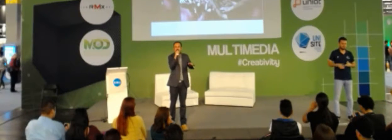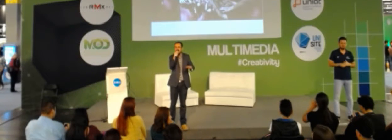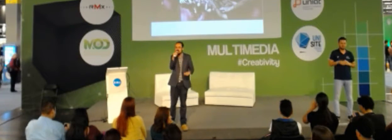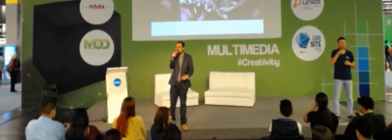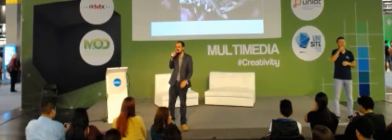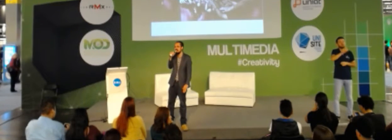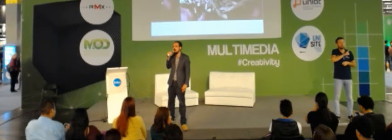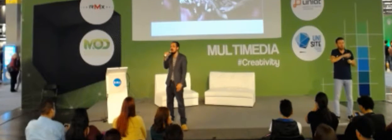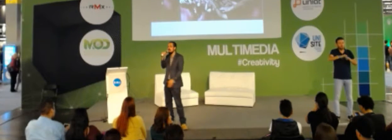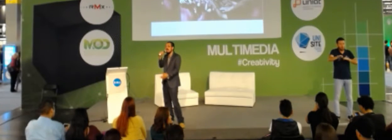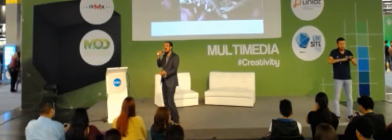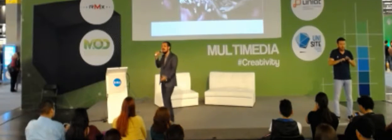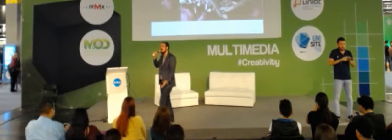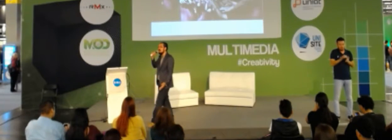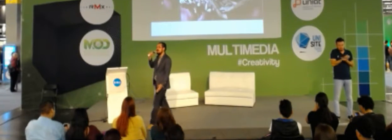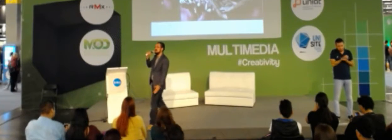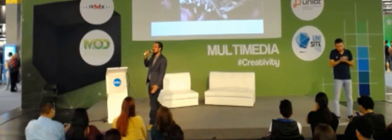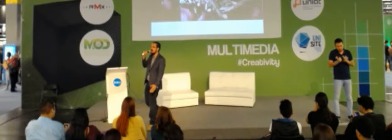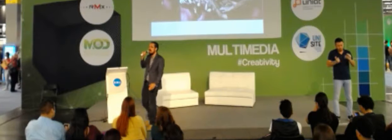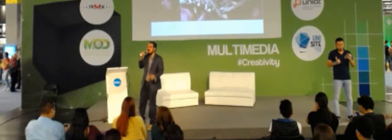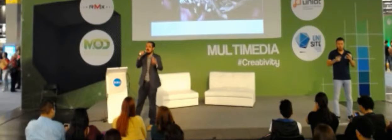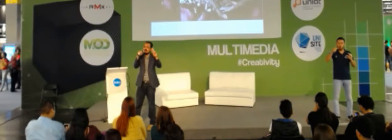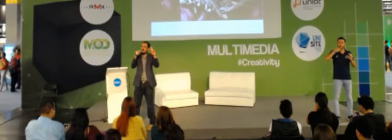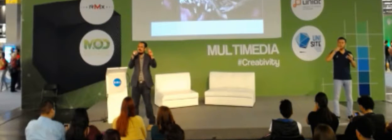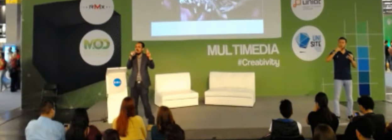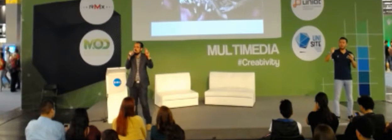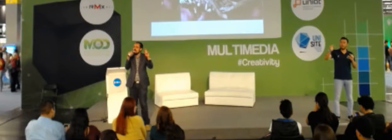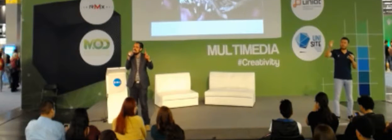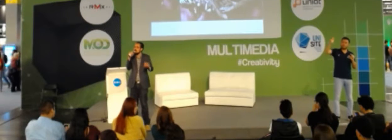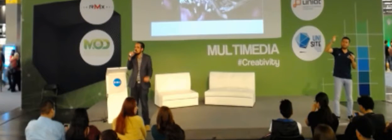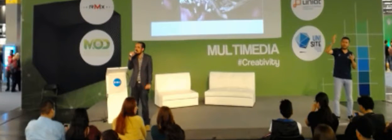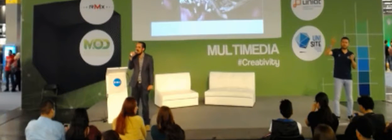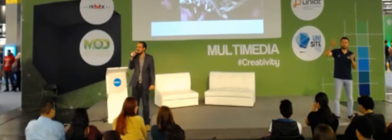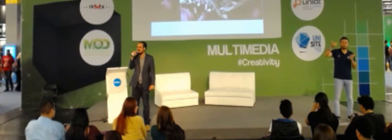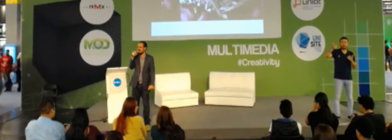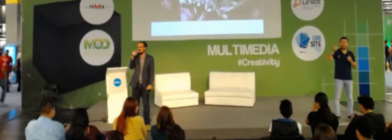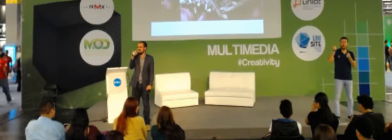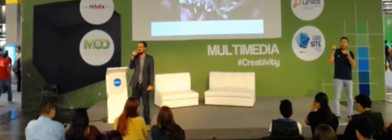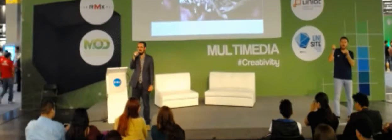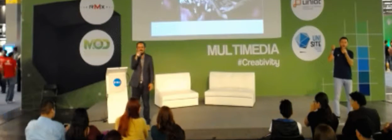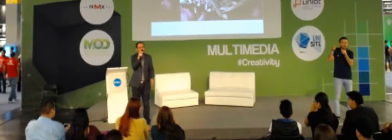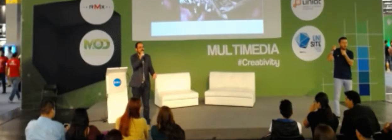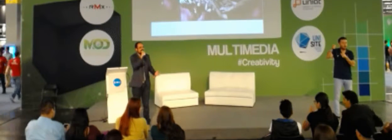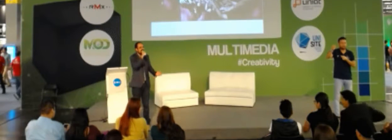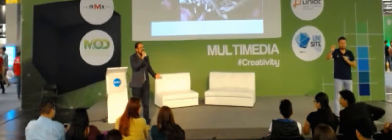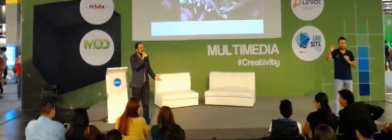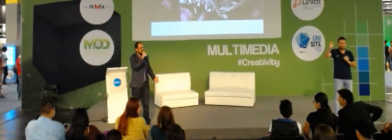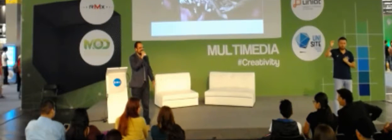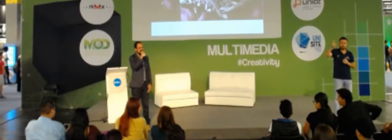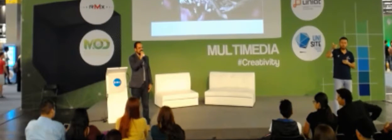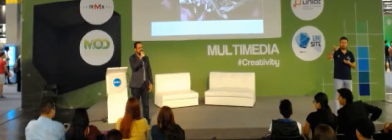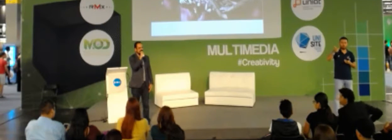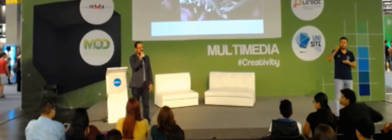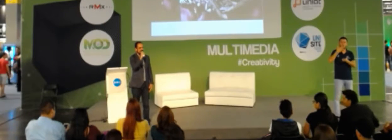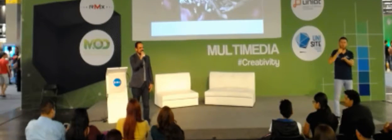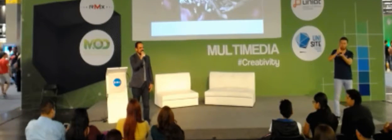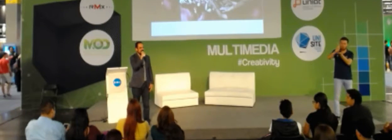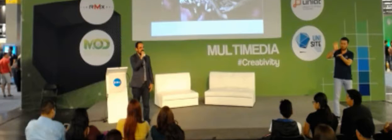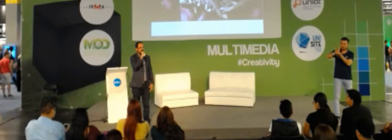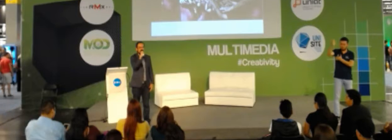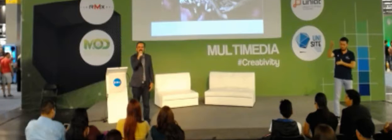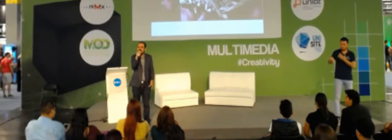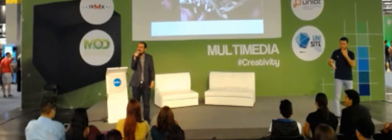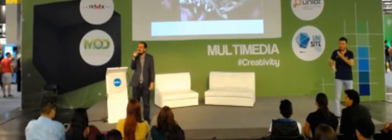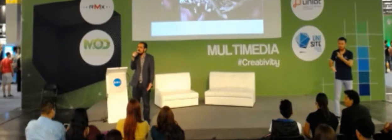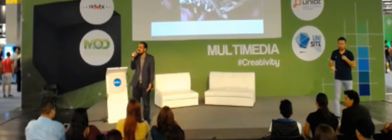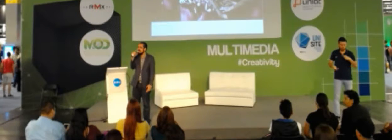ganando menos de lo que pudiera ganar una persona, entre comillas, normal, sin discapacidad.